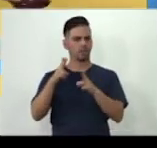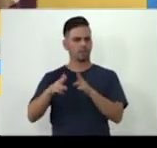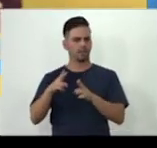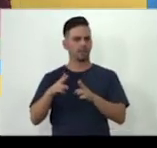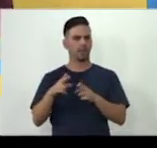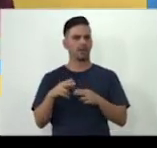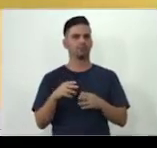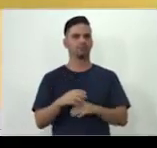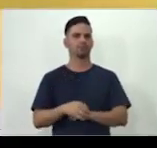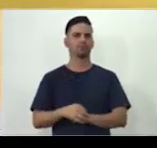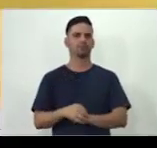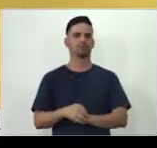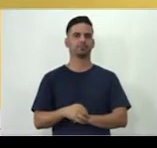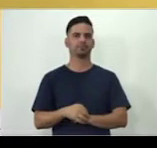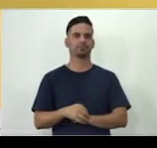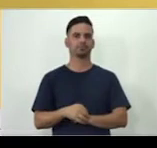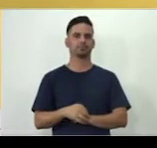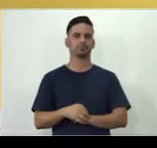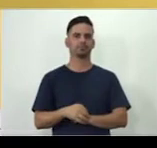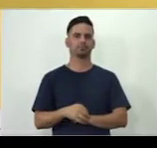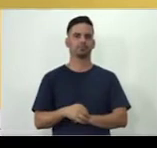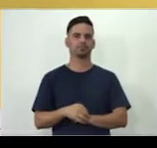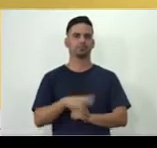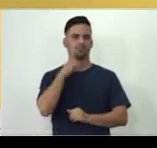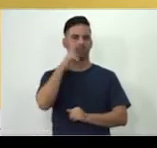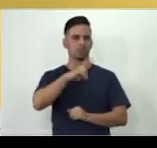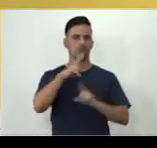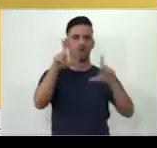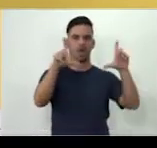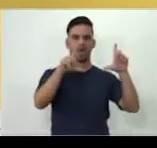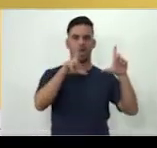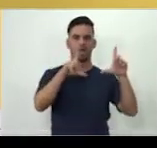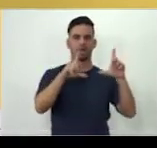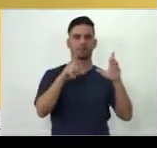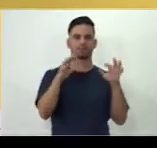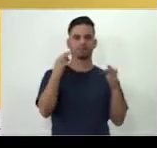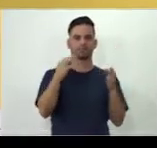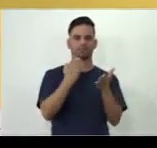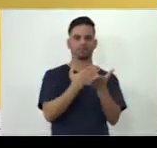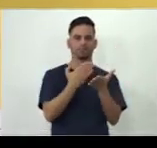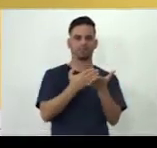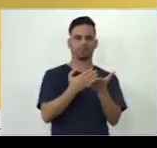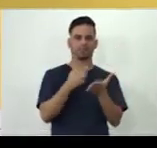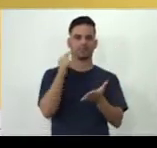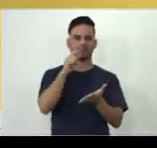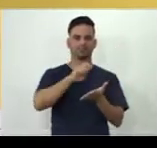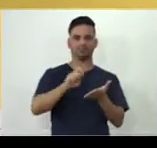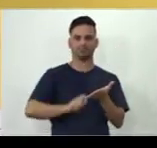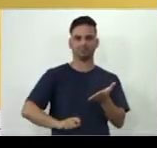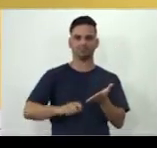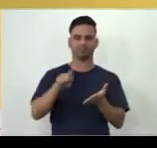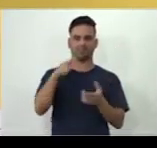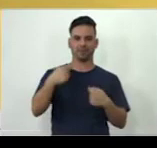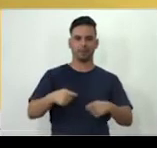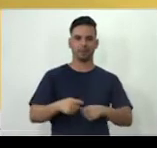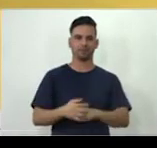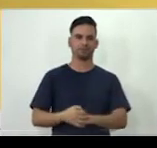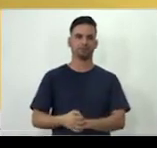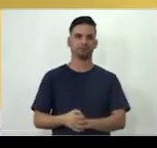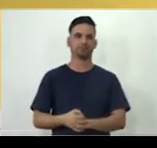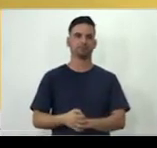Y además la actividad 3.12, 3.33 y la actividad 3.3 que aparecen allí en la diapo con la